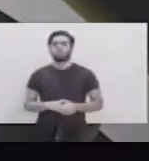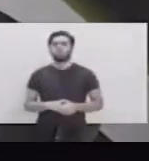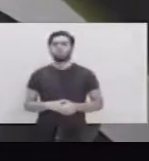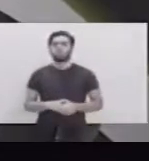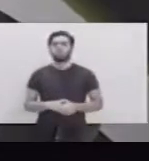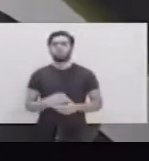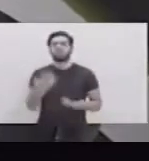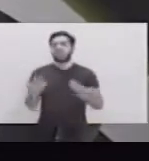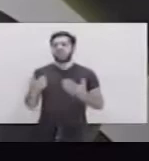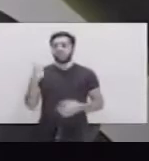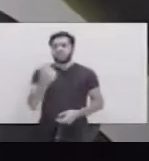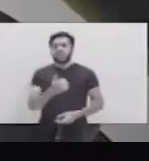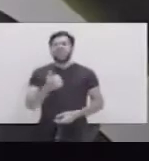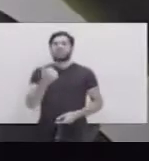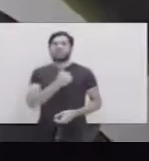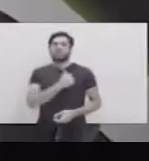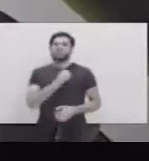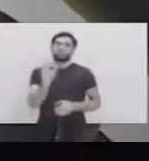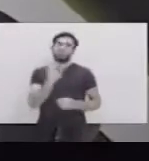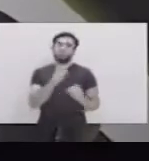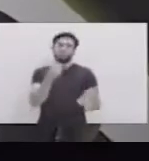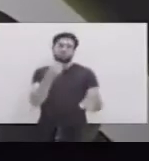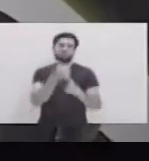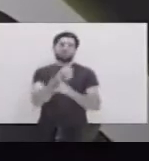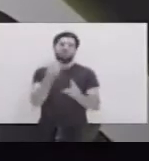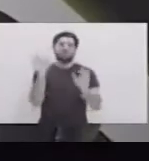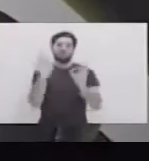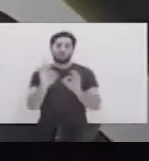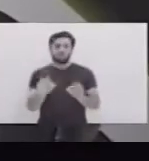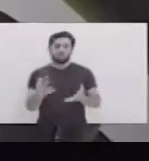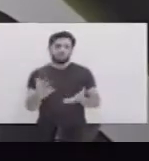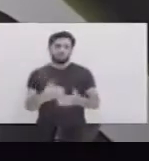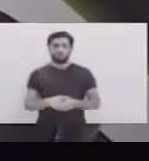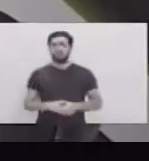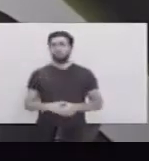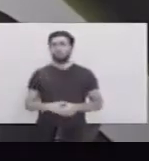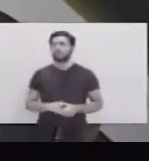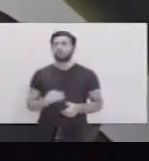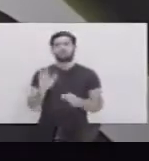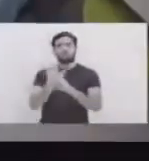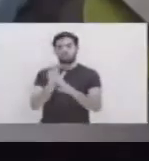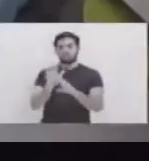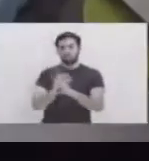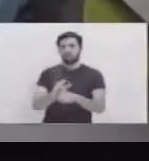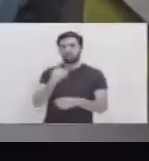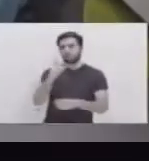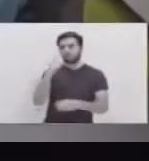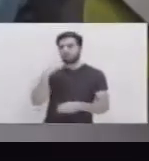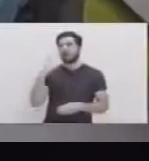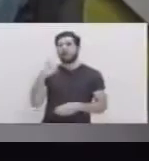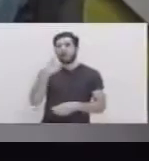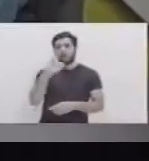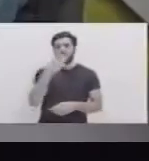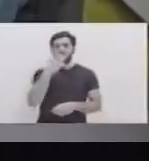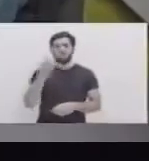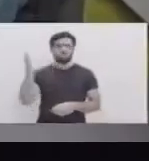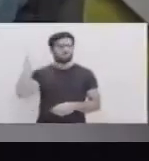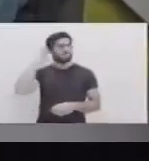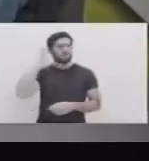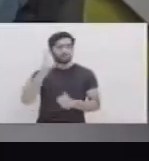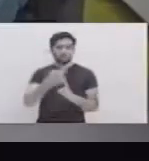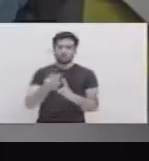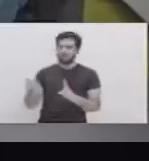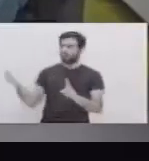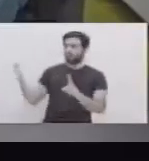de partiendo de una actitud o de alguna forma de ser en adelante? Por ejemplo, el hablar a